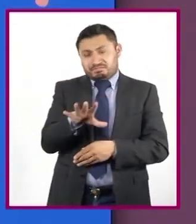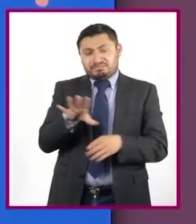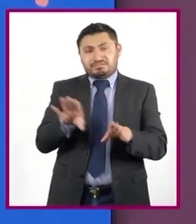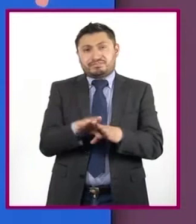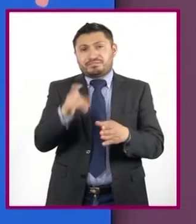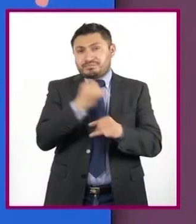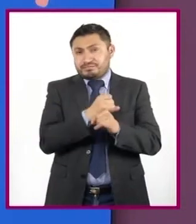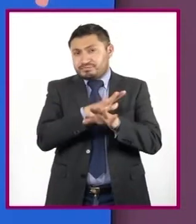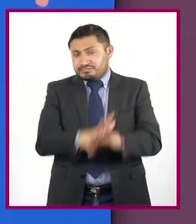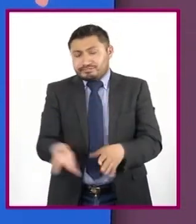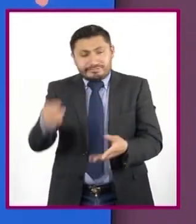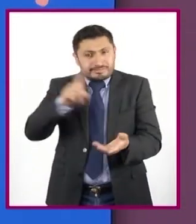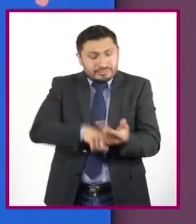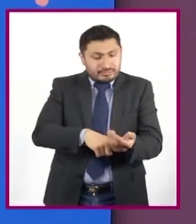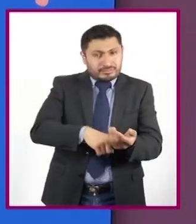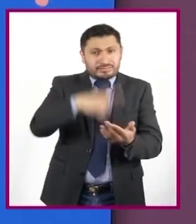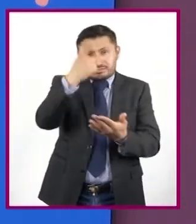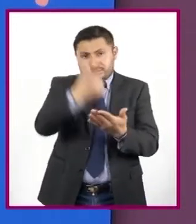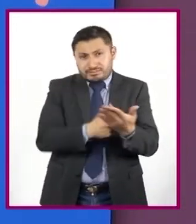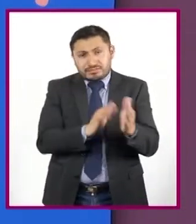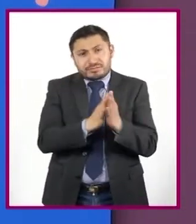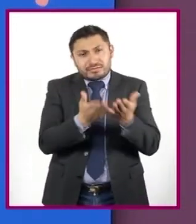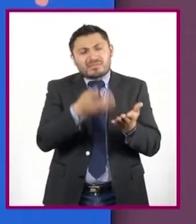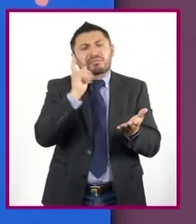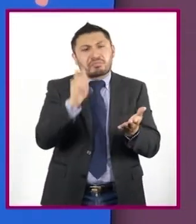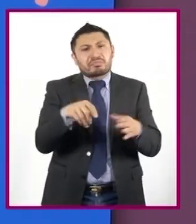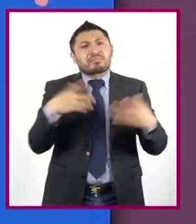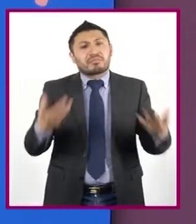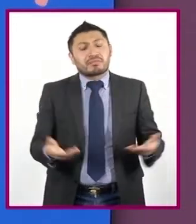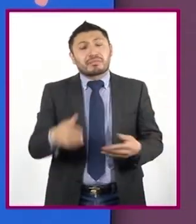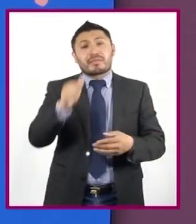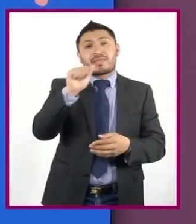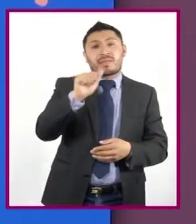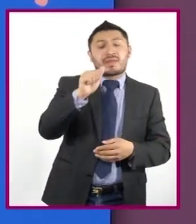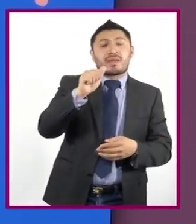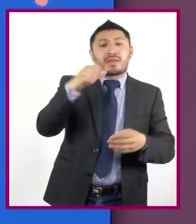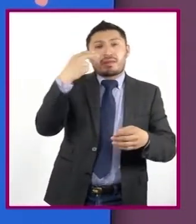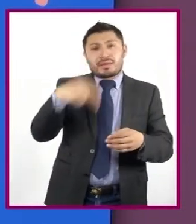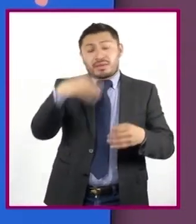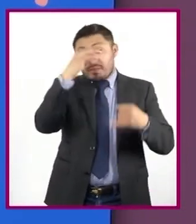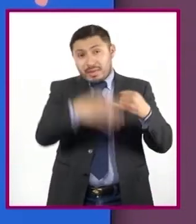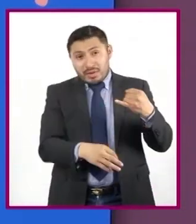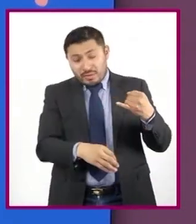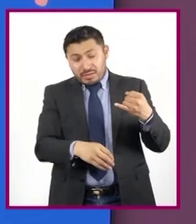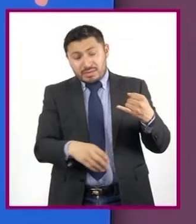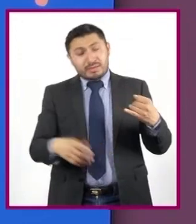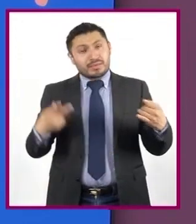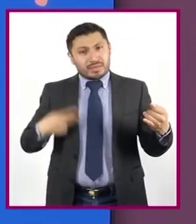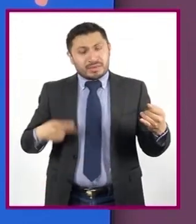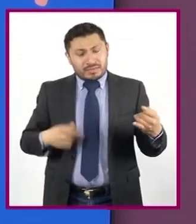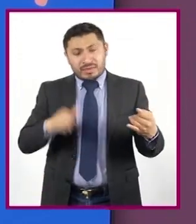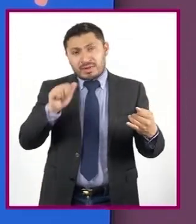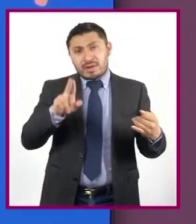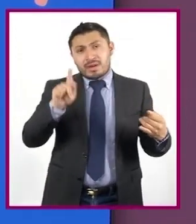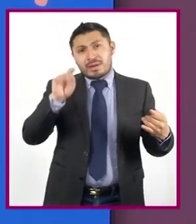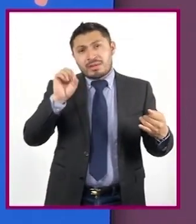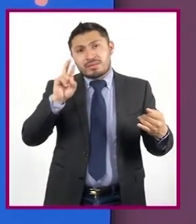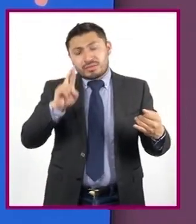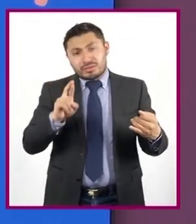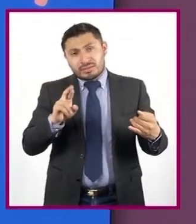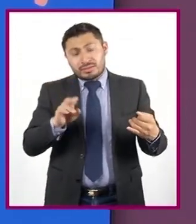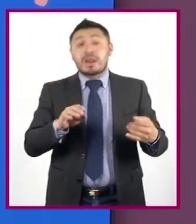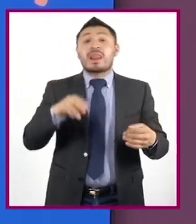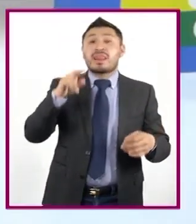suelen incluirse en las referencias son apellidos del autor o autores y nombre. A